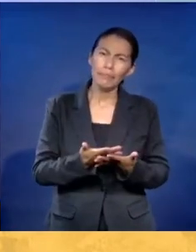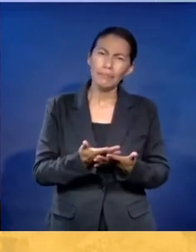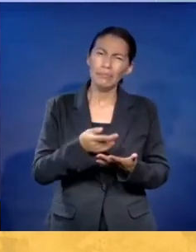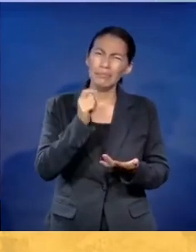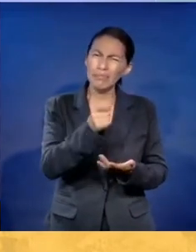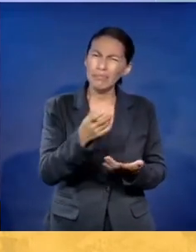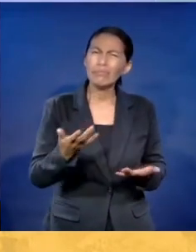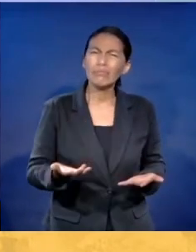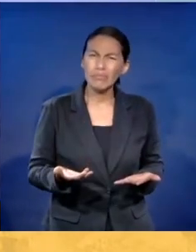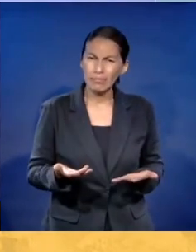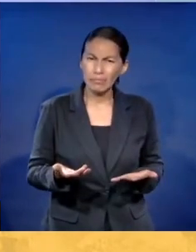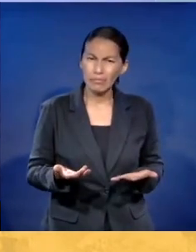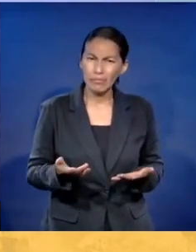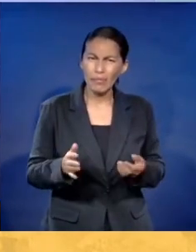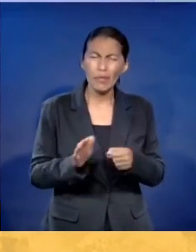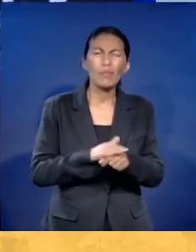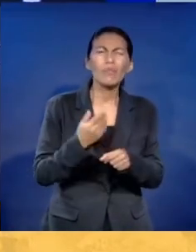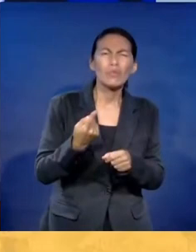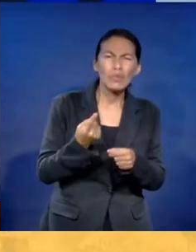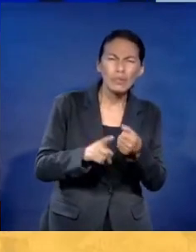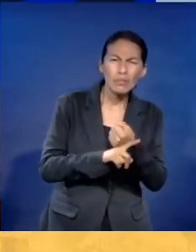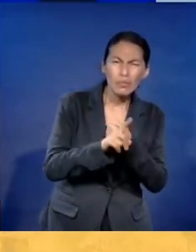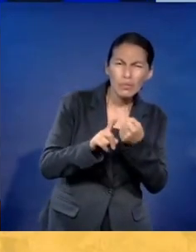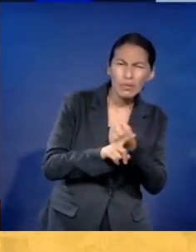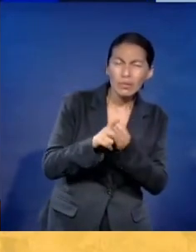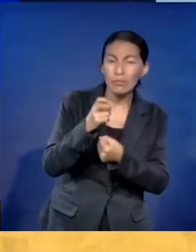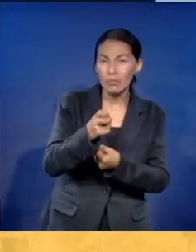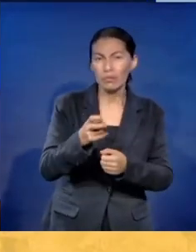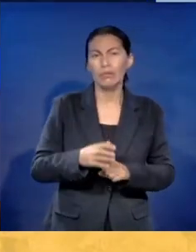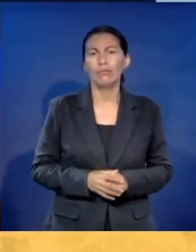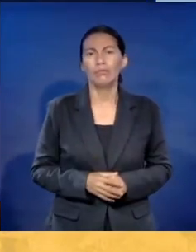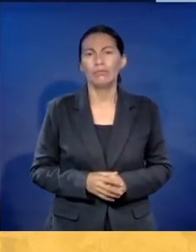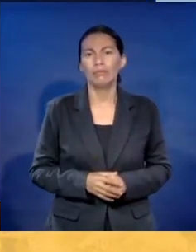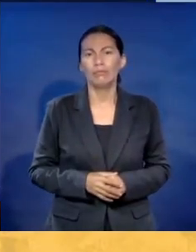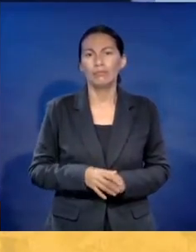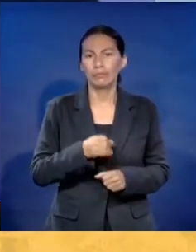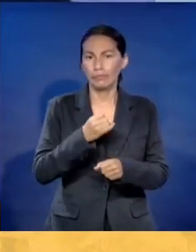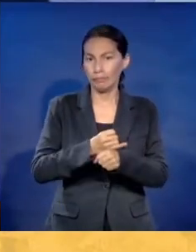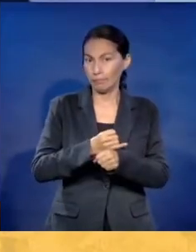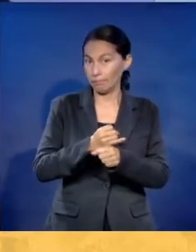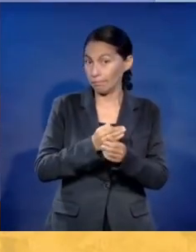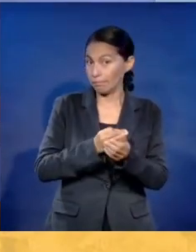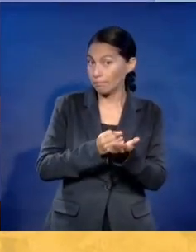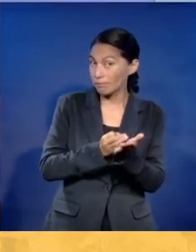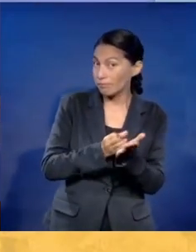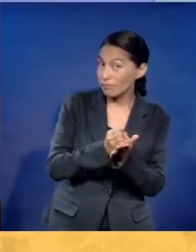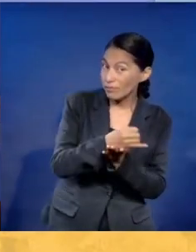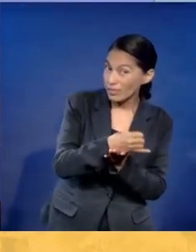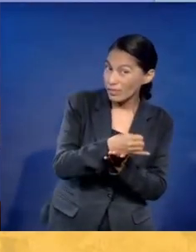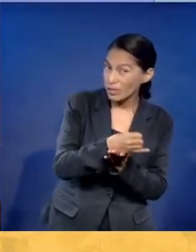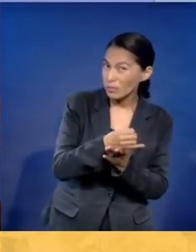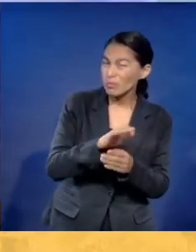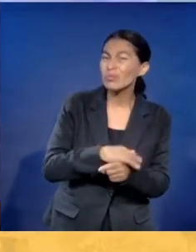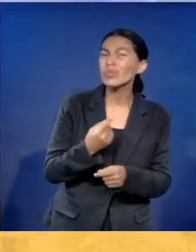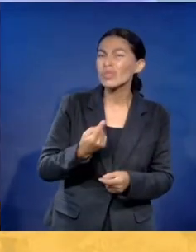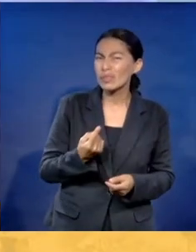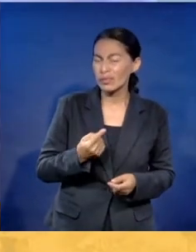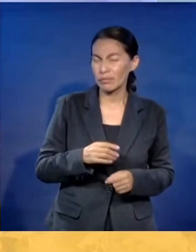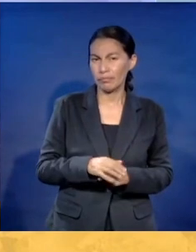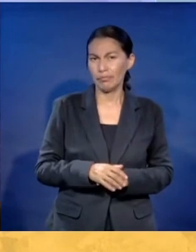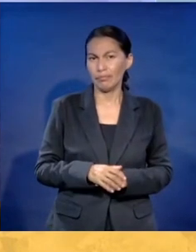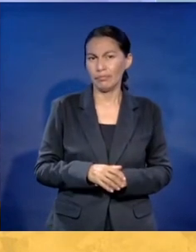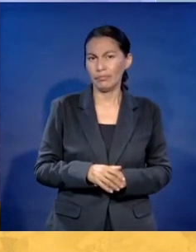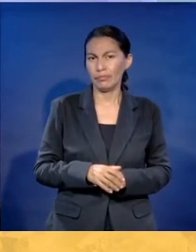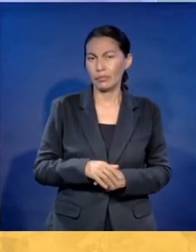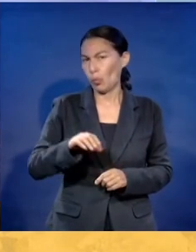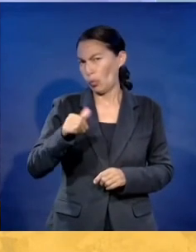produce este tipo de problemas en el matrimonio la infidelidad solo es uno hay otro tipo de problemas que también son delicados y